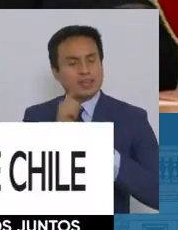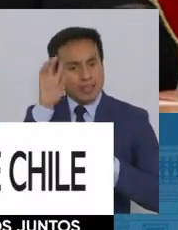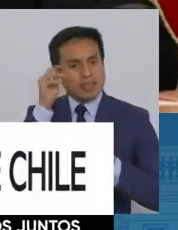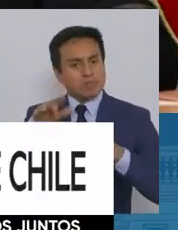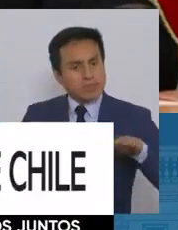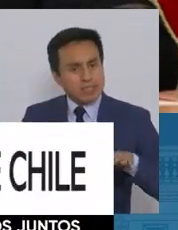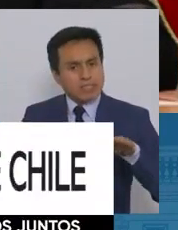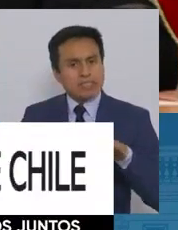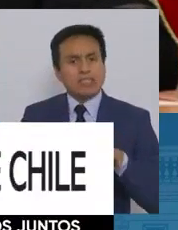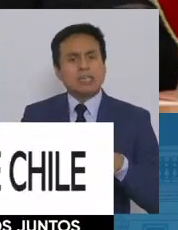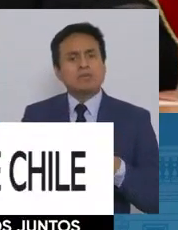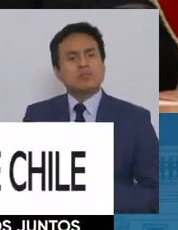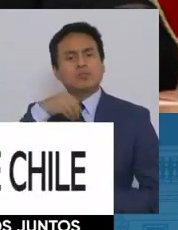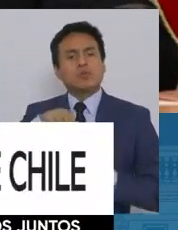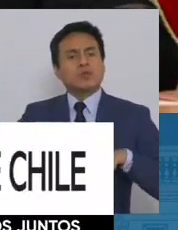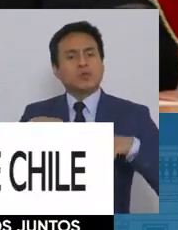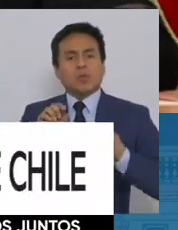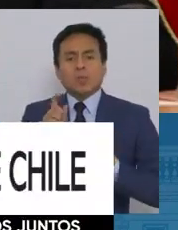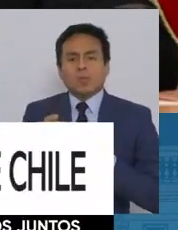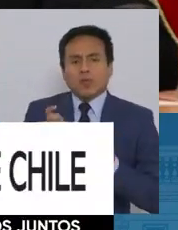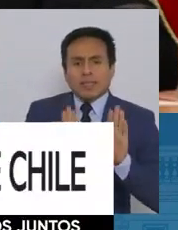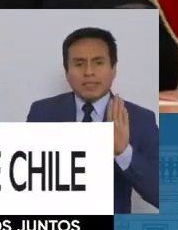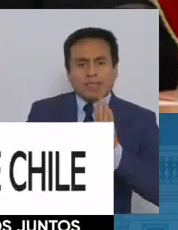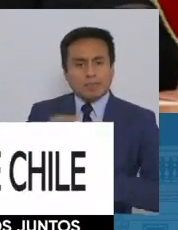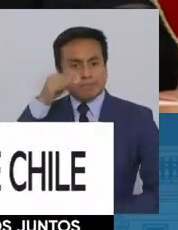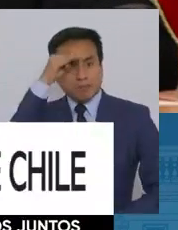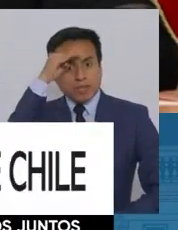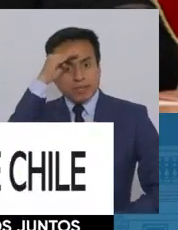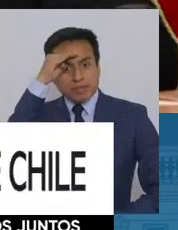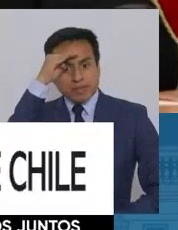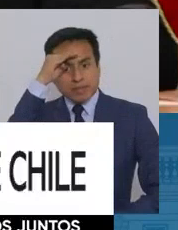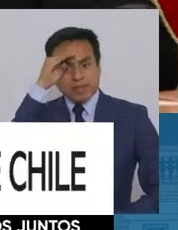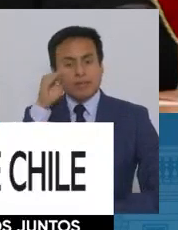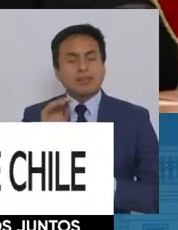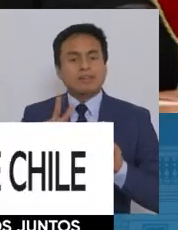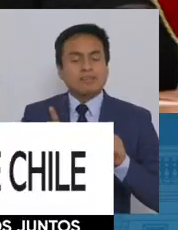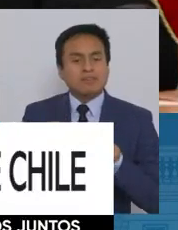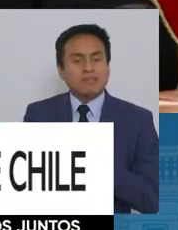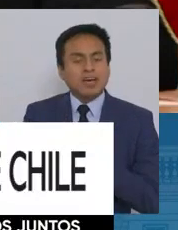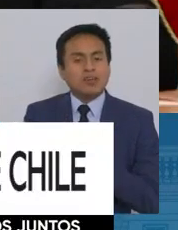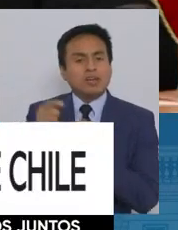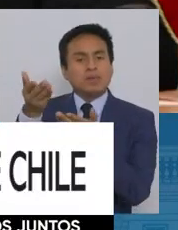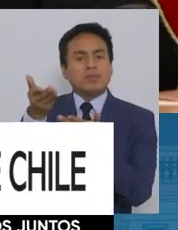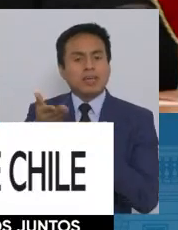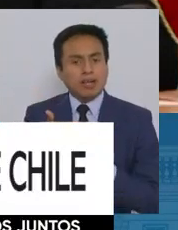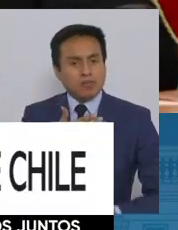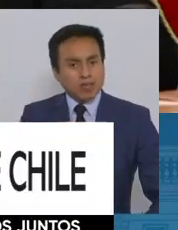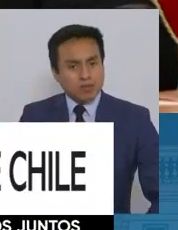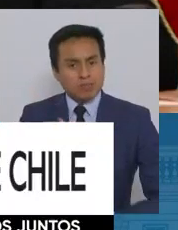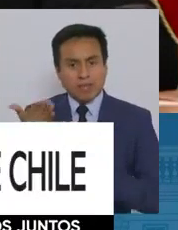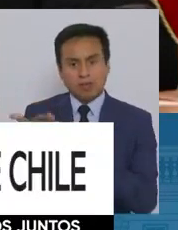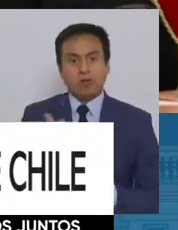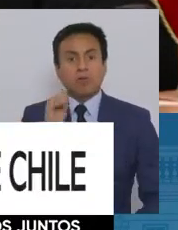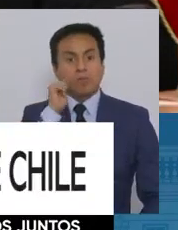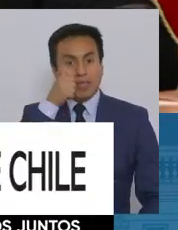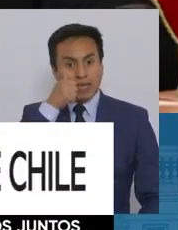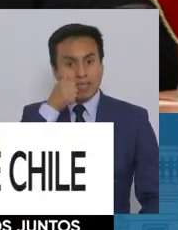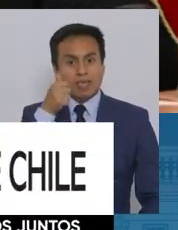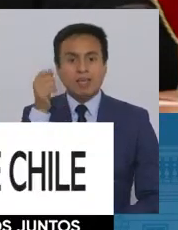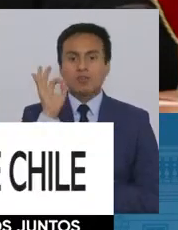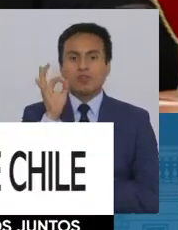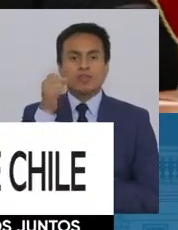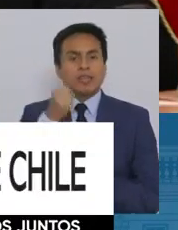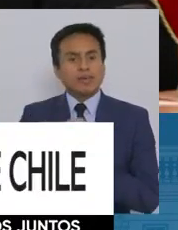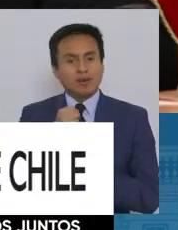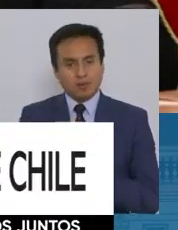idealismo, el espíritu de la juventud con la prudencia, la experiencia de las canas. Así que quiero invitarlo mañana a que ya tengamos una